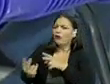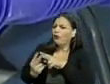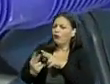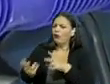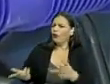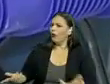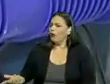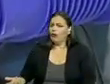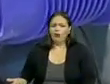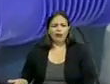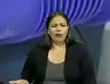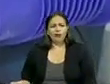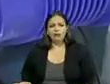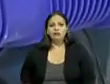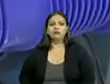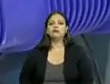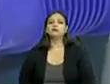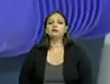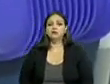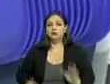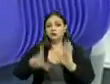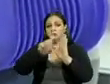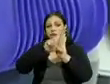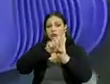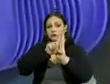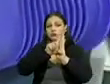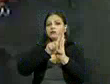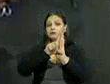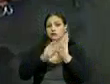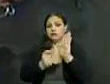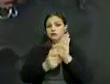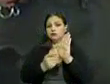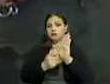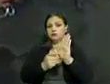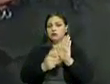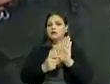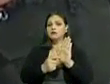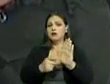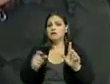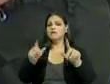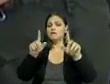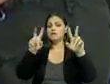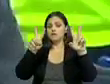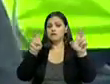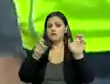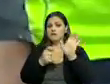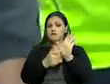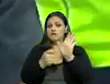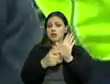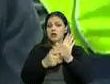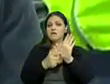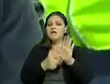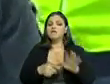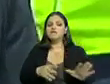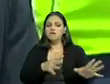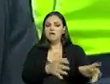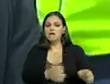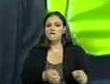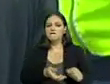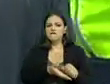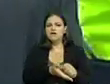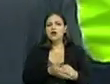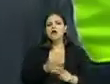lo que el Código Orgánico Integral Penal establece como violación. Cuerpo legal dispone de una pena de 19 a 22 años en caso de ser